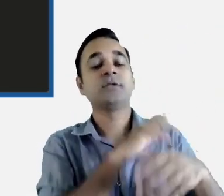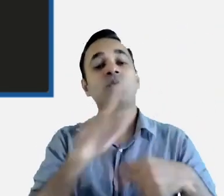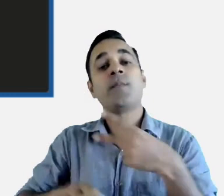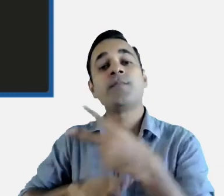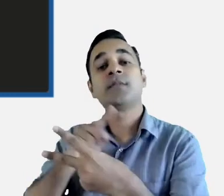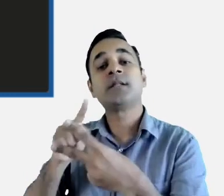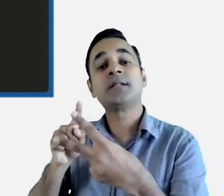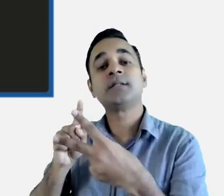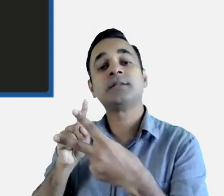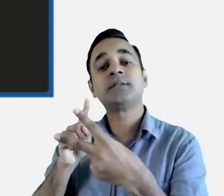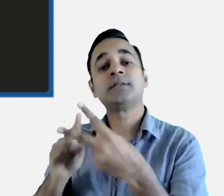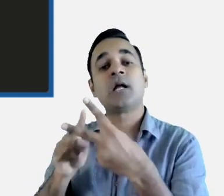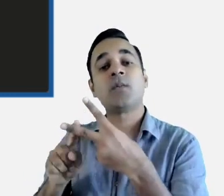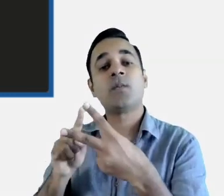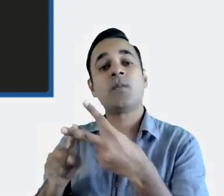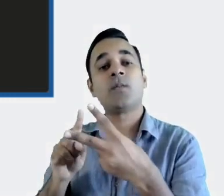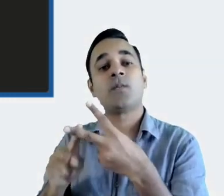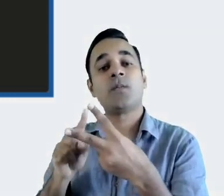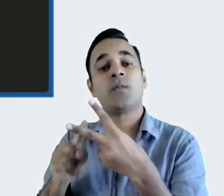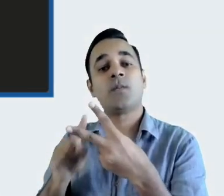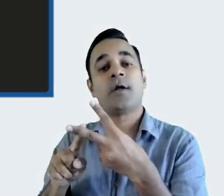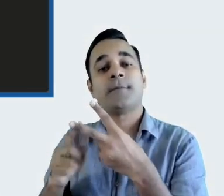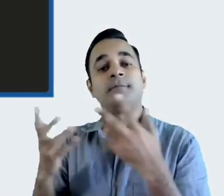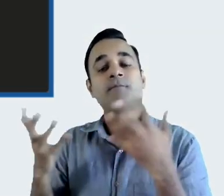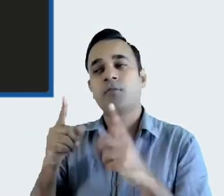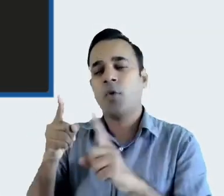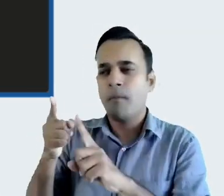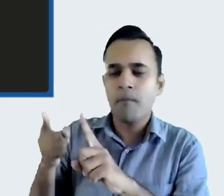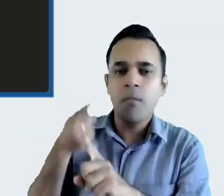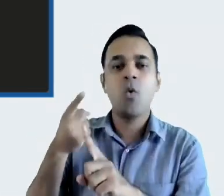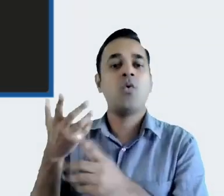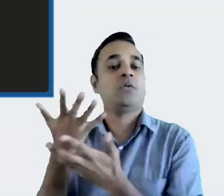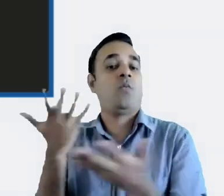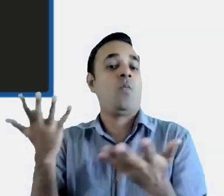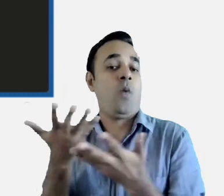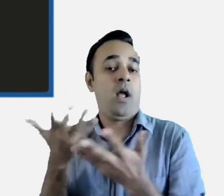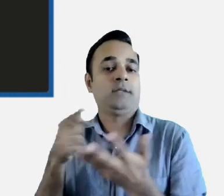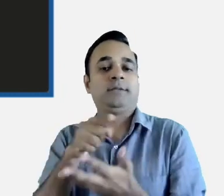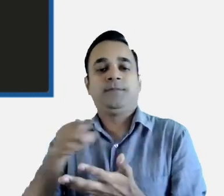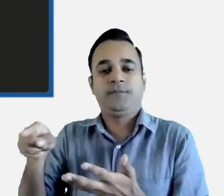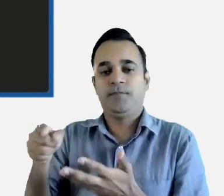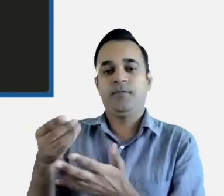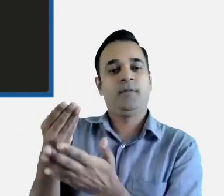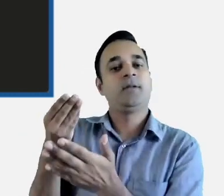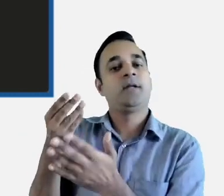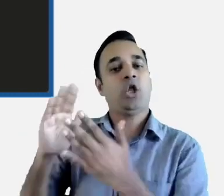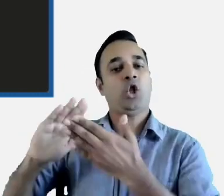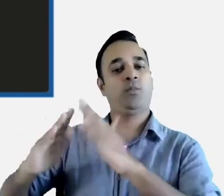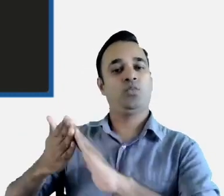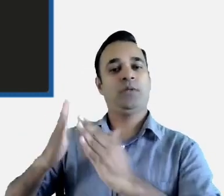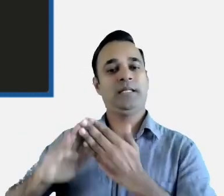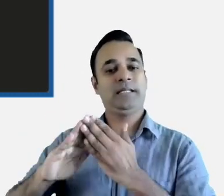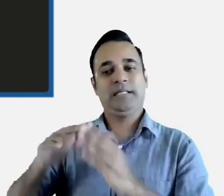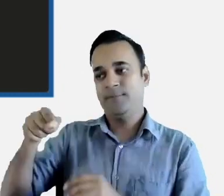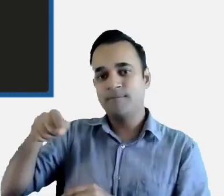con las comunidades. Cuando hablamos de resiliencia, hablamos de temas complejos de entender. Es